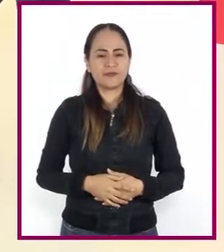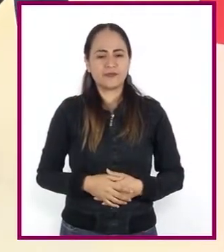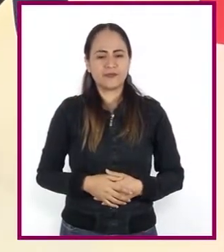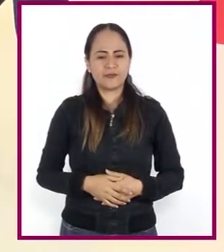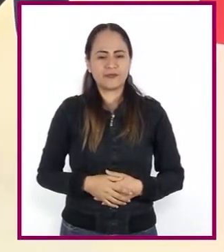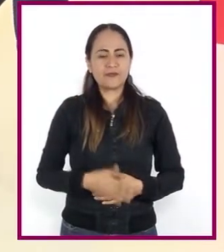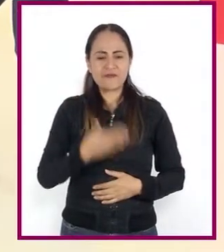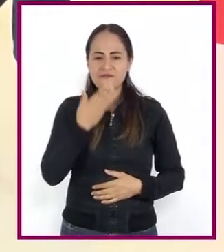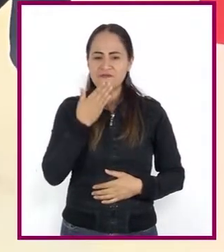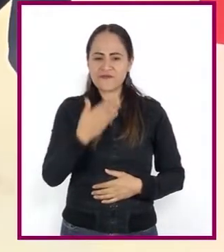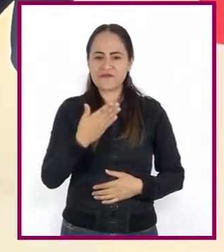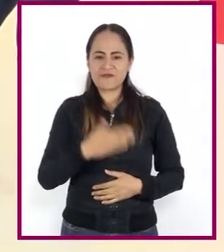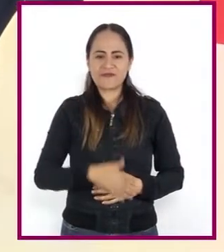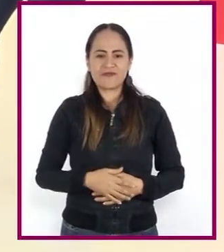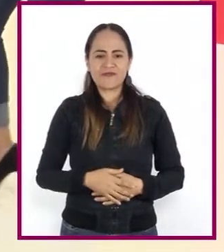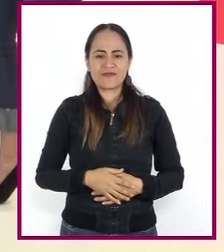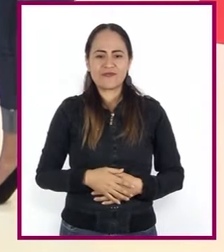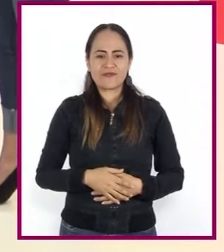Listo.